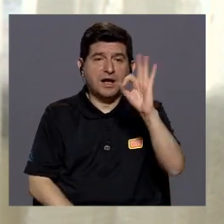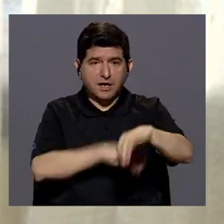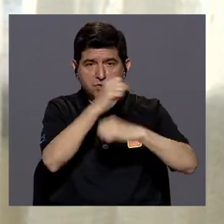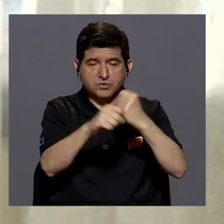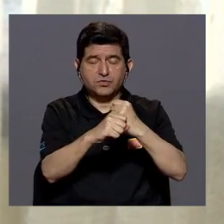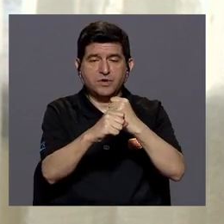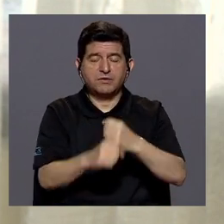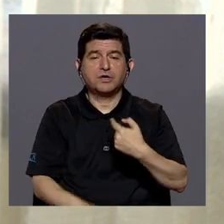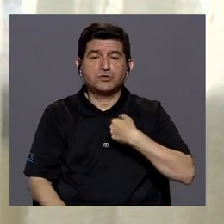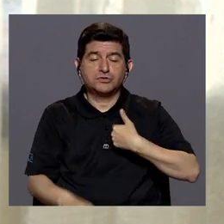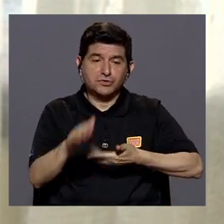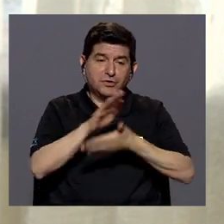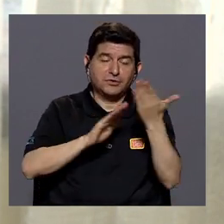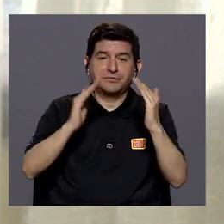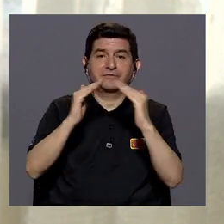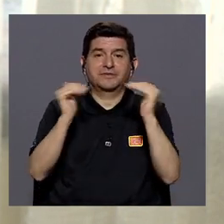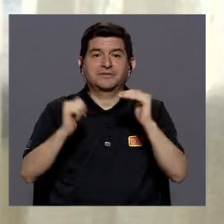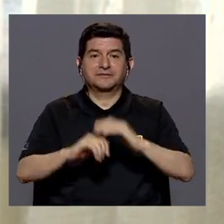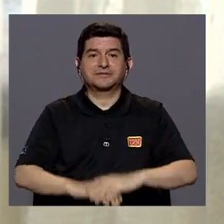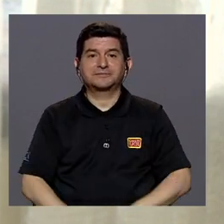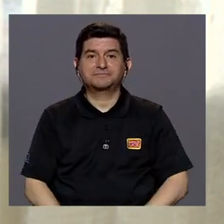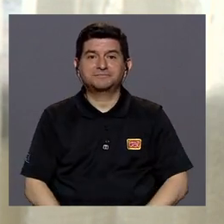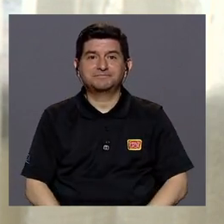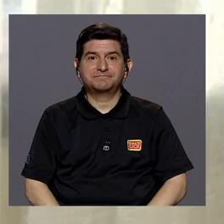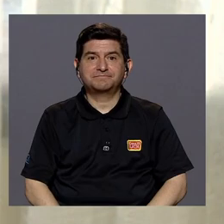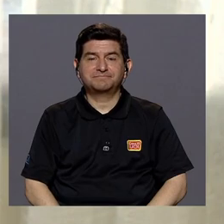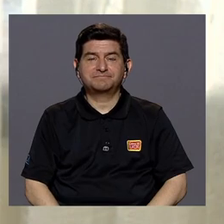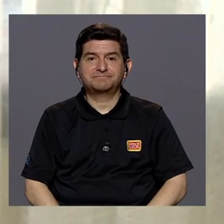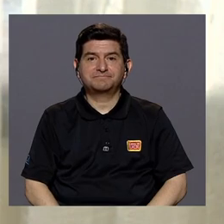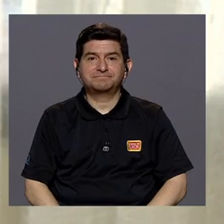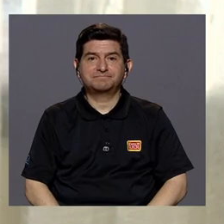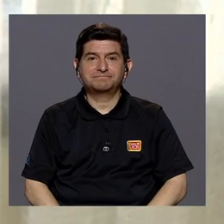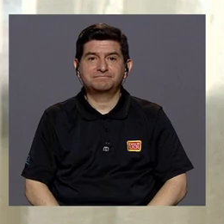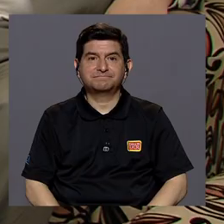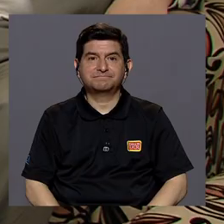kamikaze. Sí, ya.